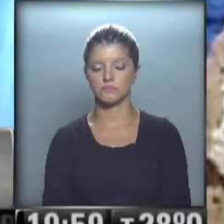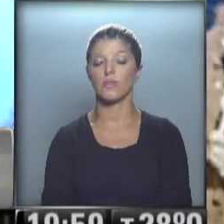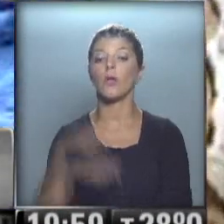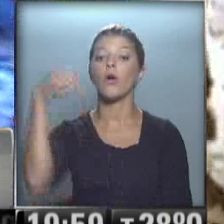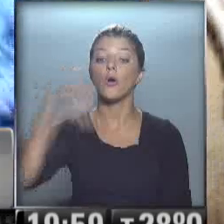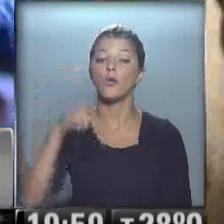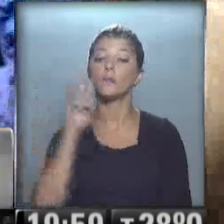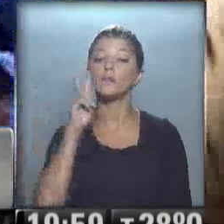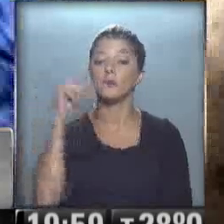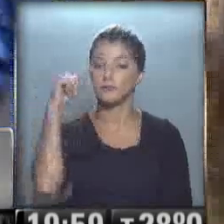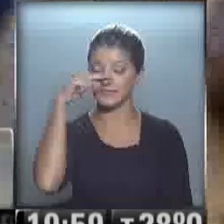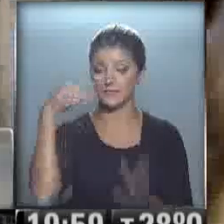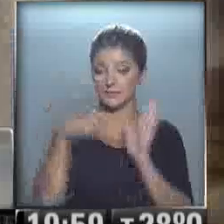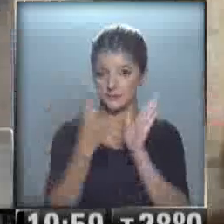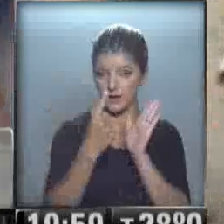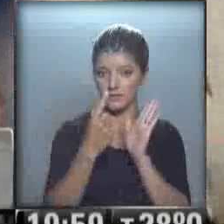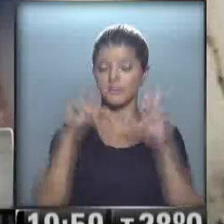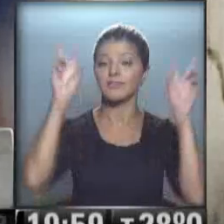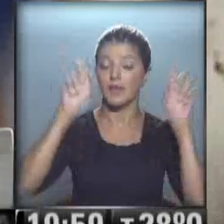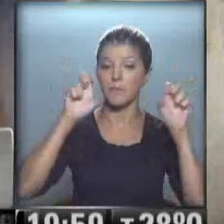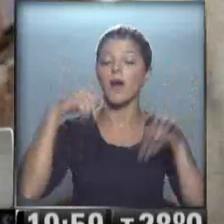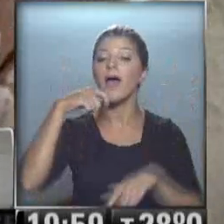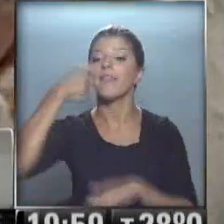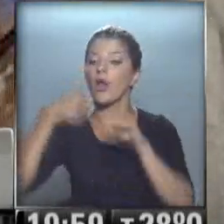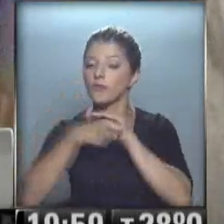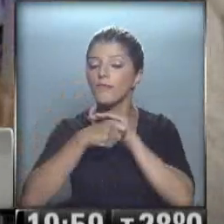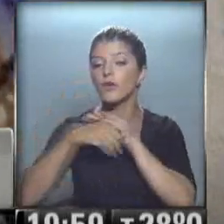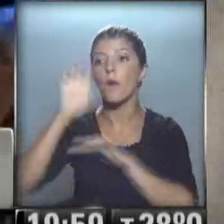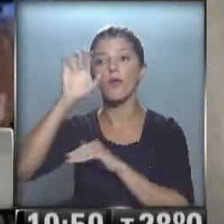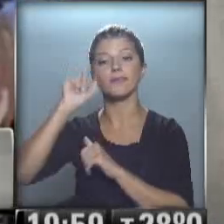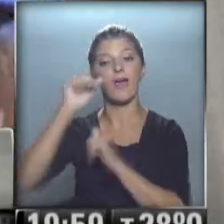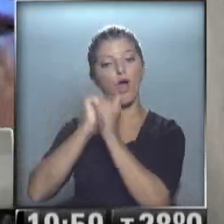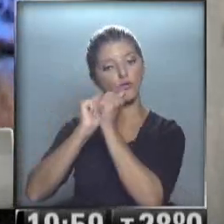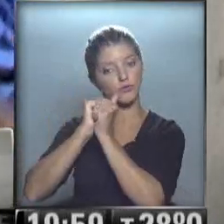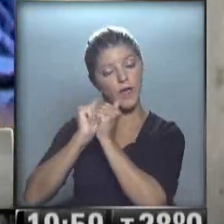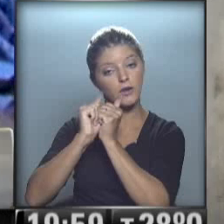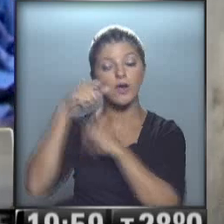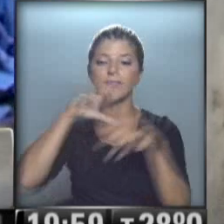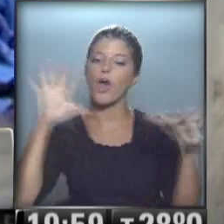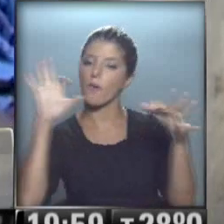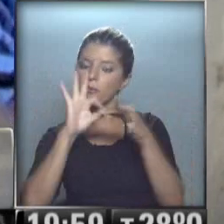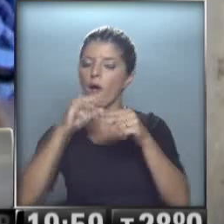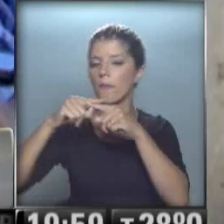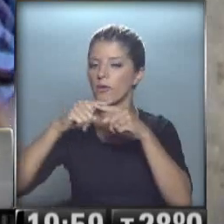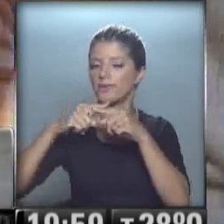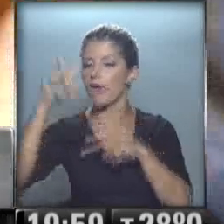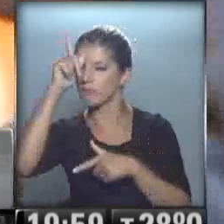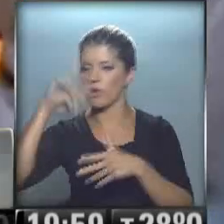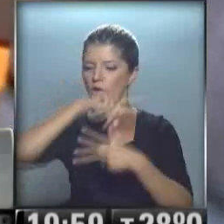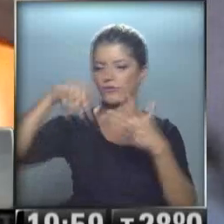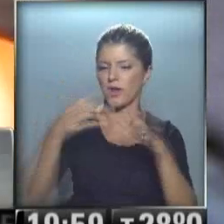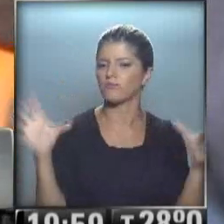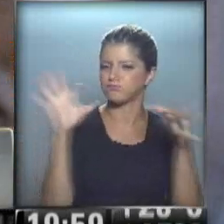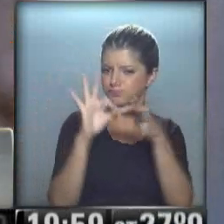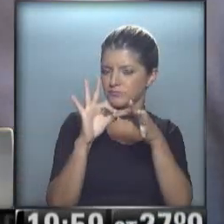Hoy en Visión 7 Central. Narcotráfico en Rosario. Los vínculos con el poder político y la policía. La